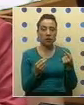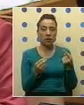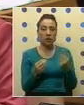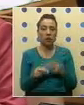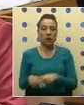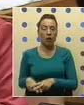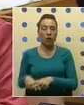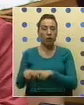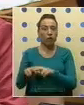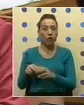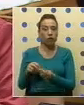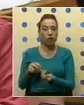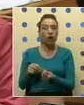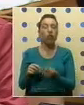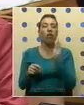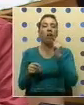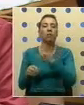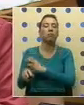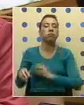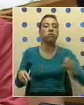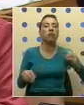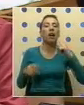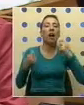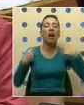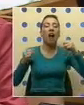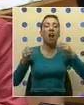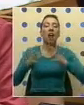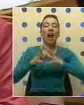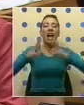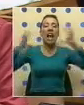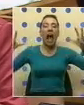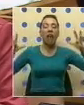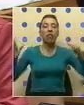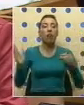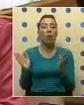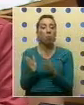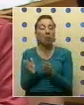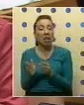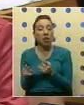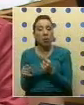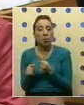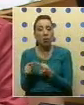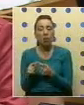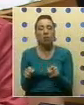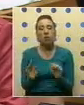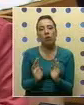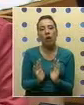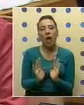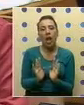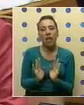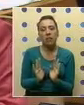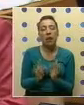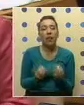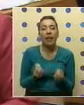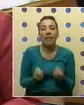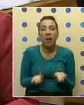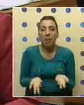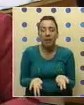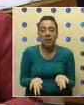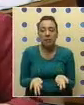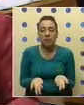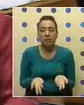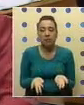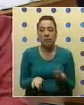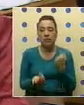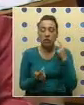fondos y las bonificaciones van a los grandes y los pequeños y medianos quedan muchas veces esperando qué es lo que puede pasar. Creo que hay